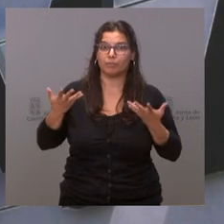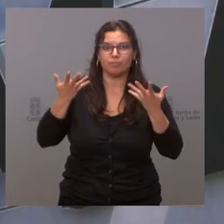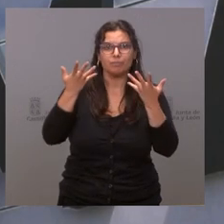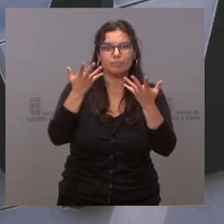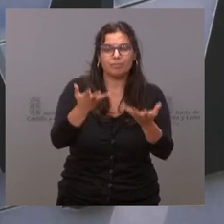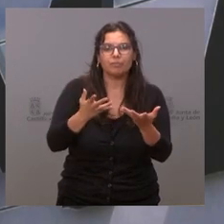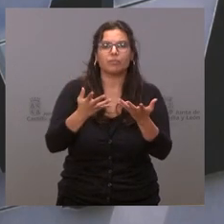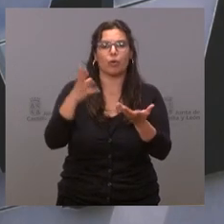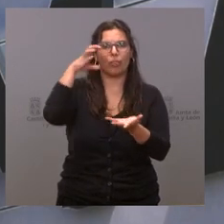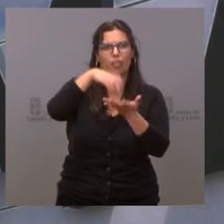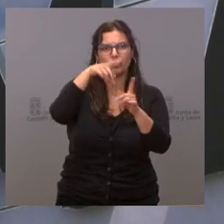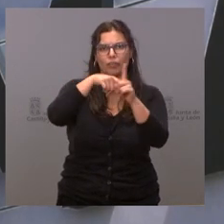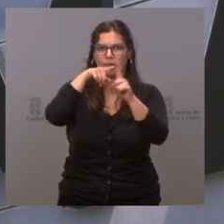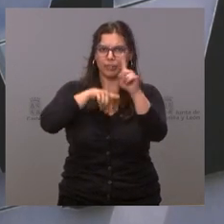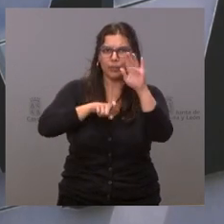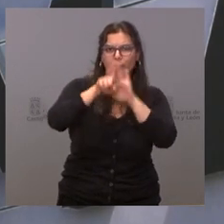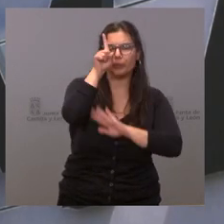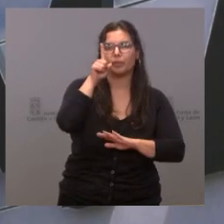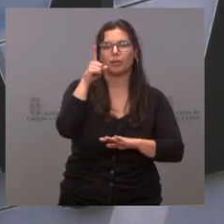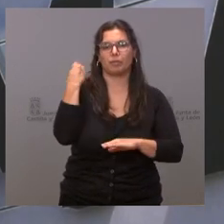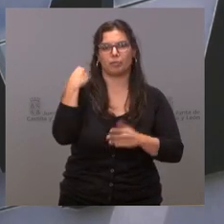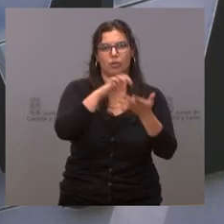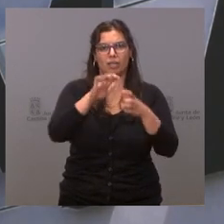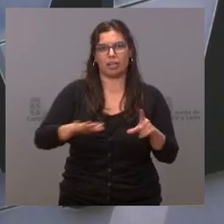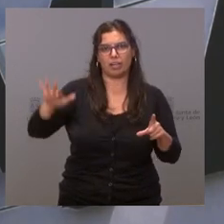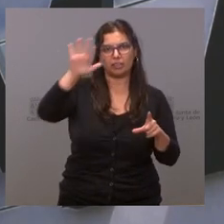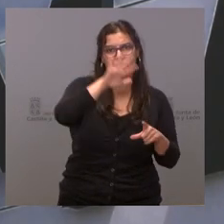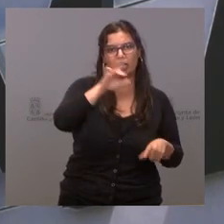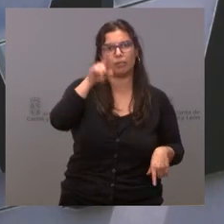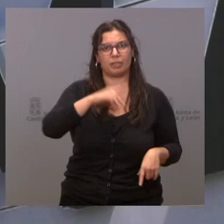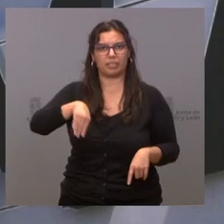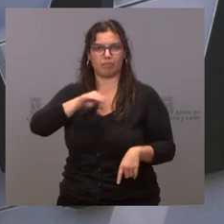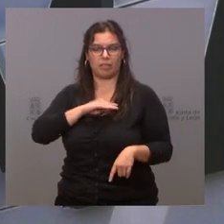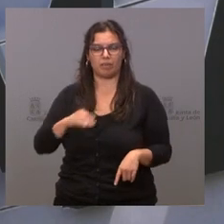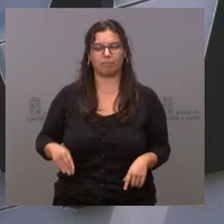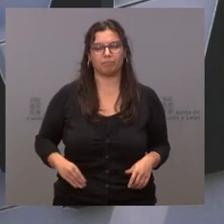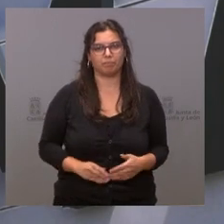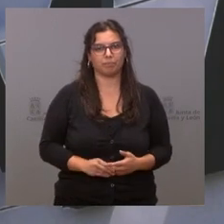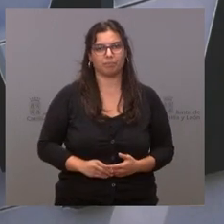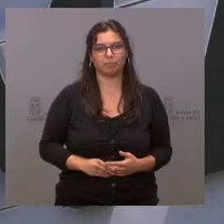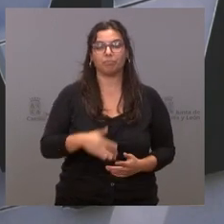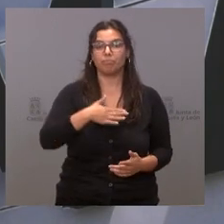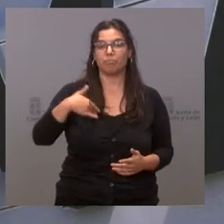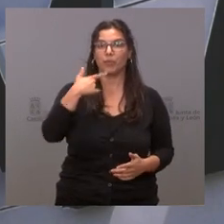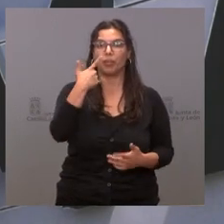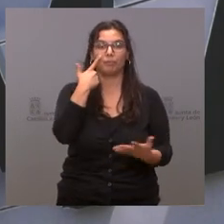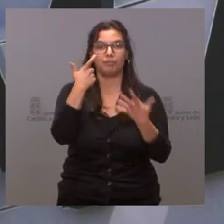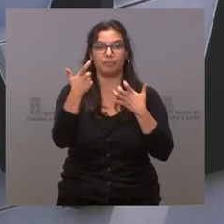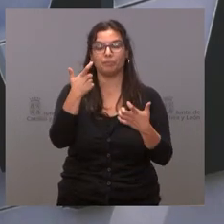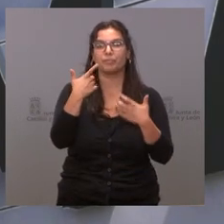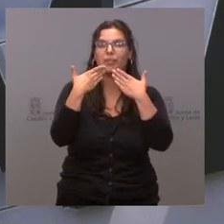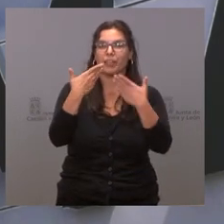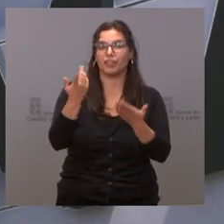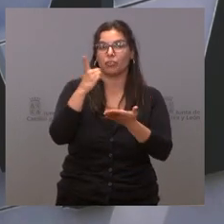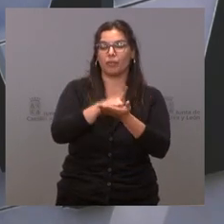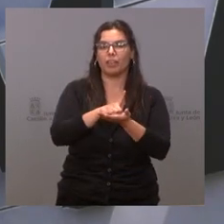referente en el panorama sanitario de castilla y león y de españa quiero destacar y agradecer una vez